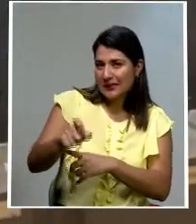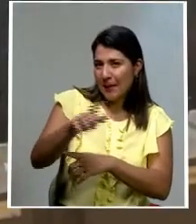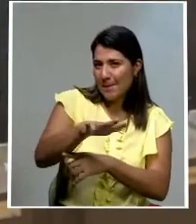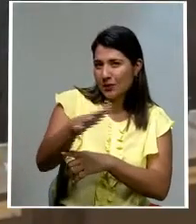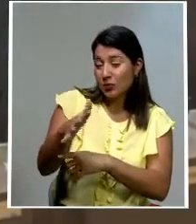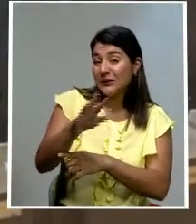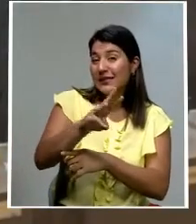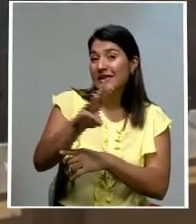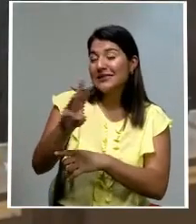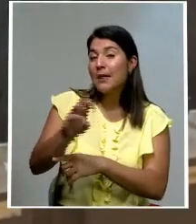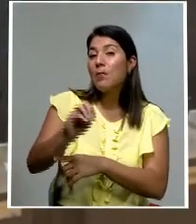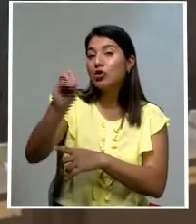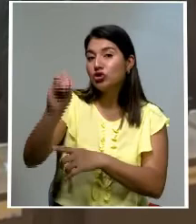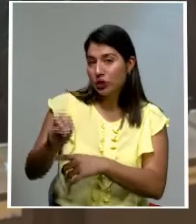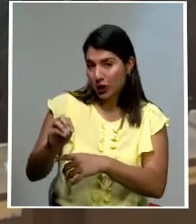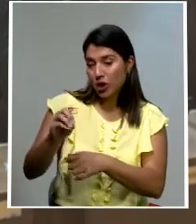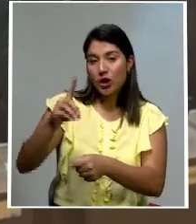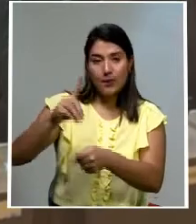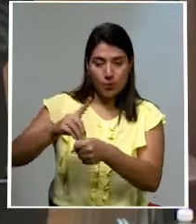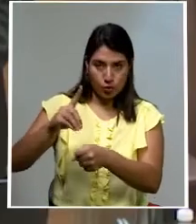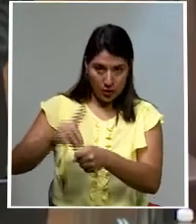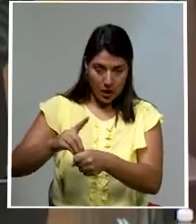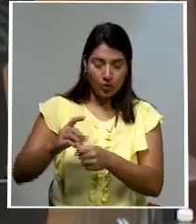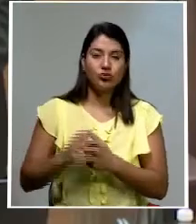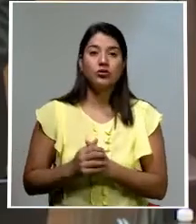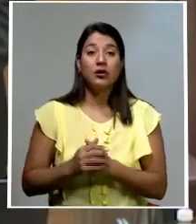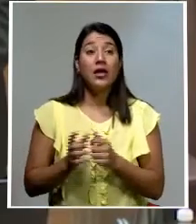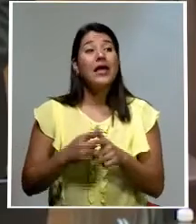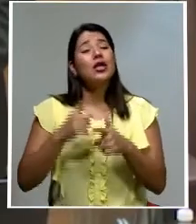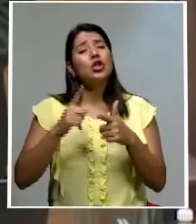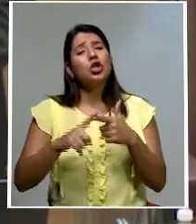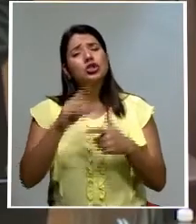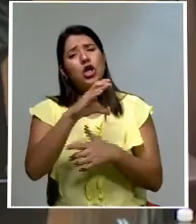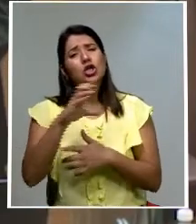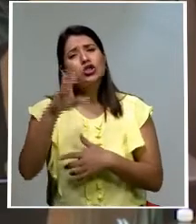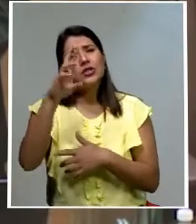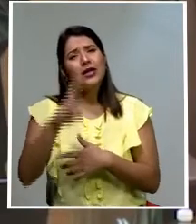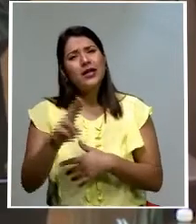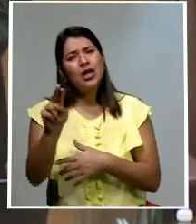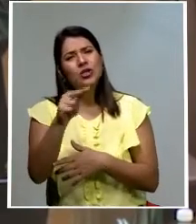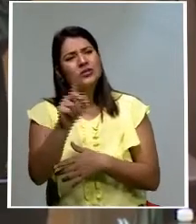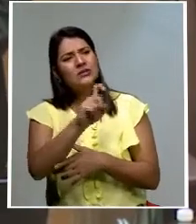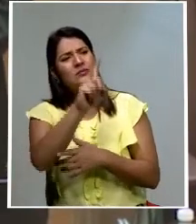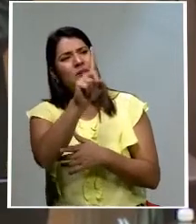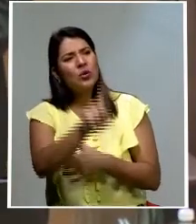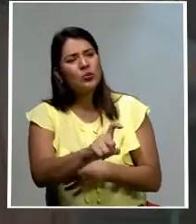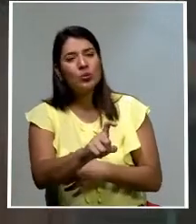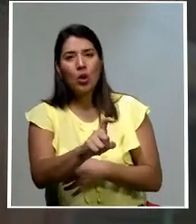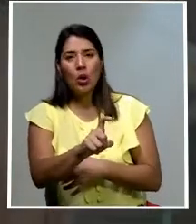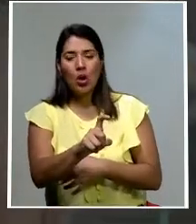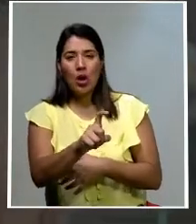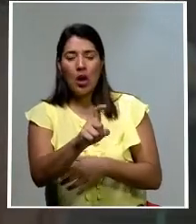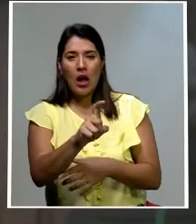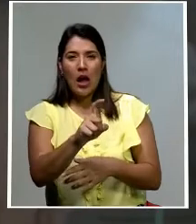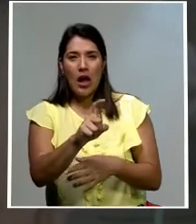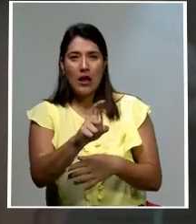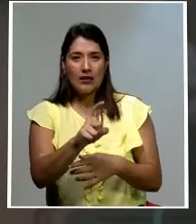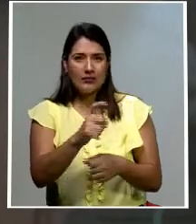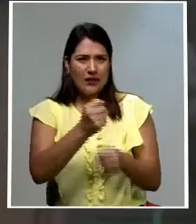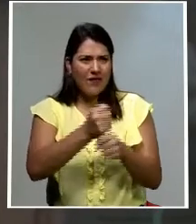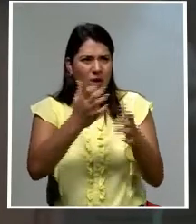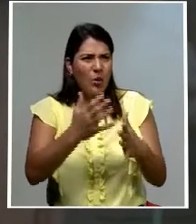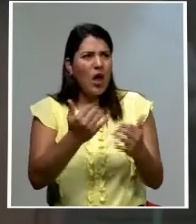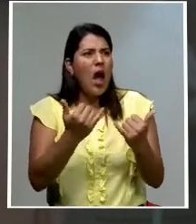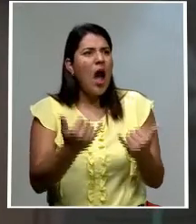Rica Noticias consultó al funcionario qué procede en caso de una situación como la que se vive ahorita con la COVID-19 y